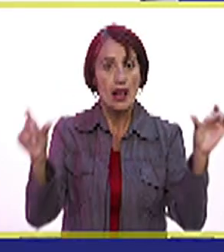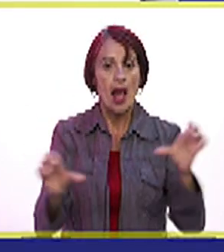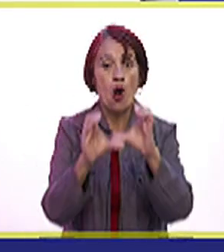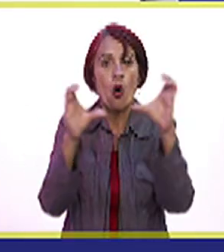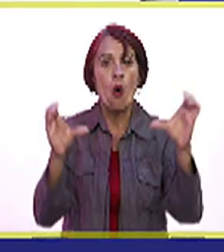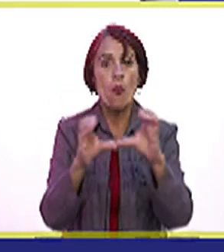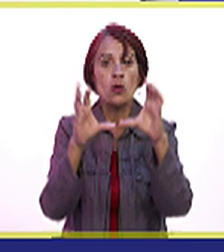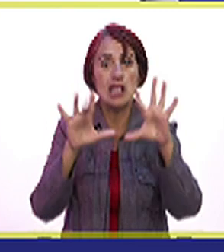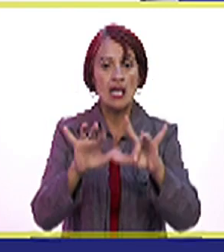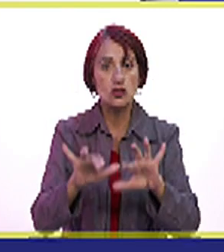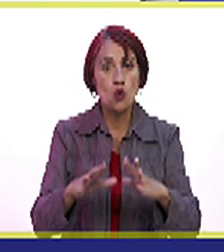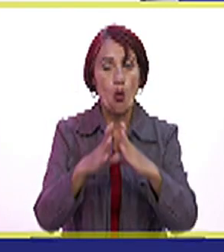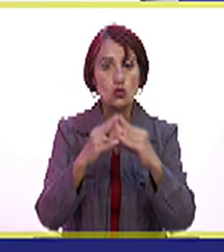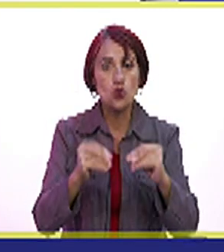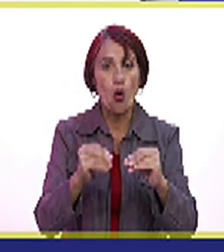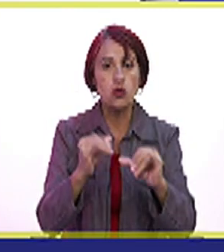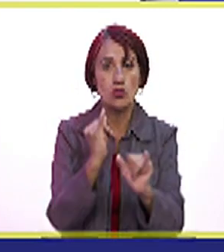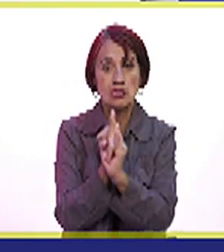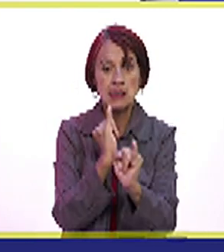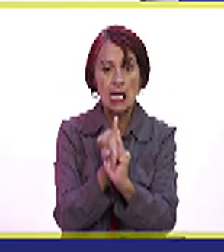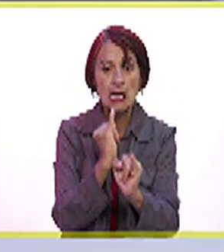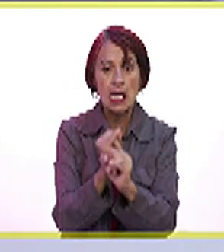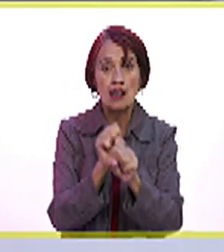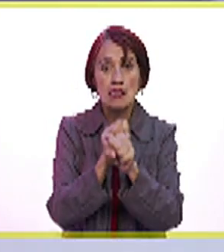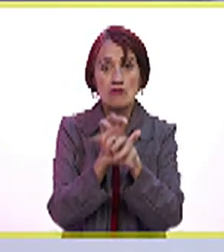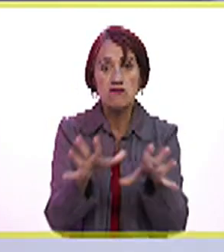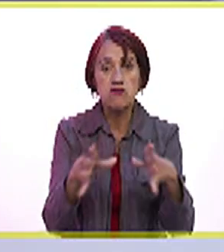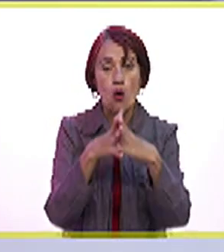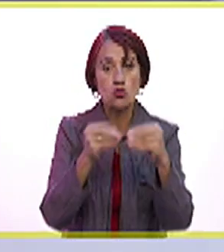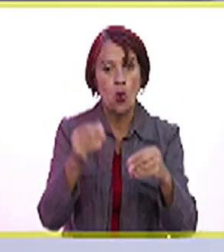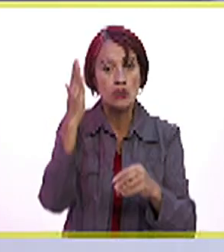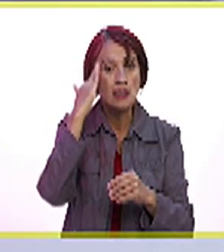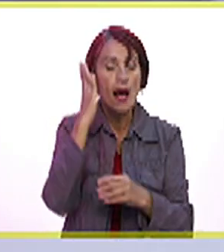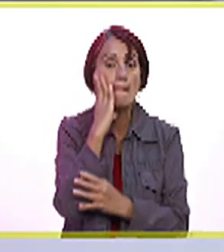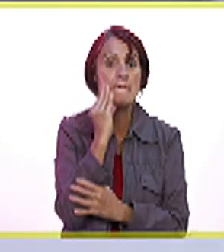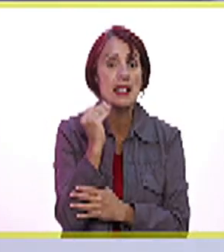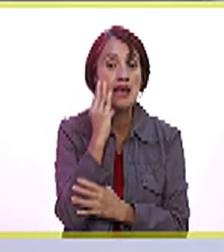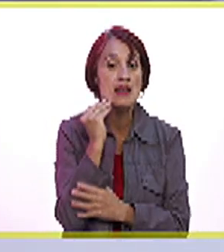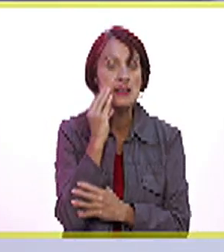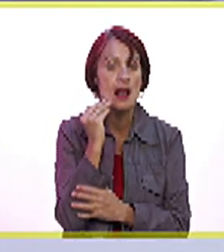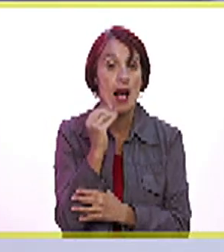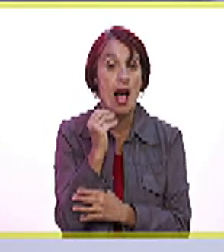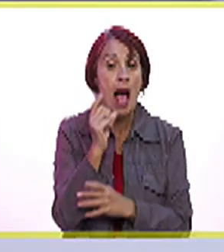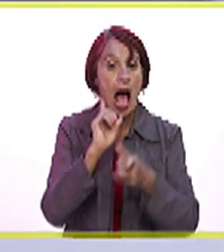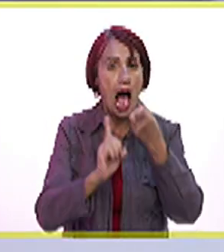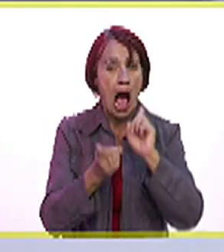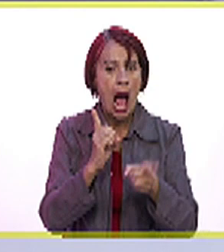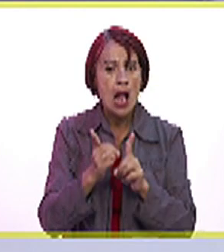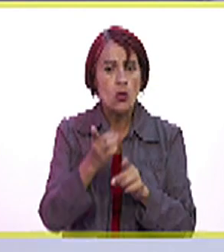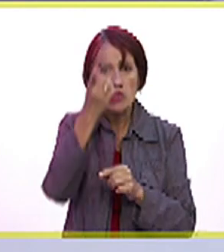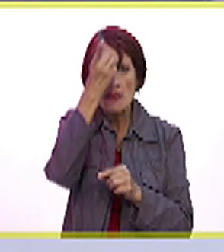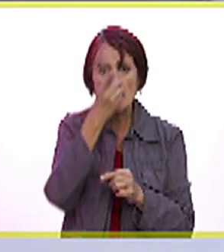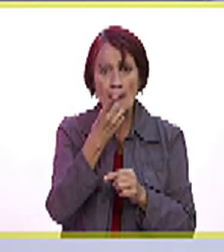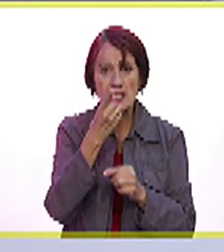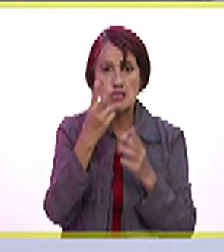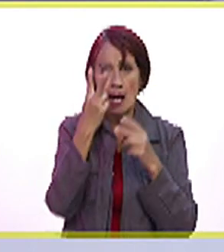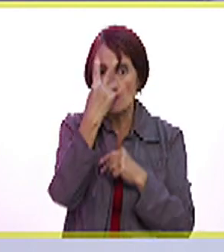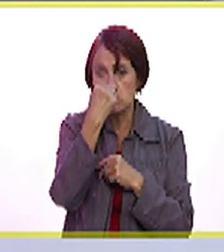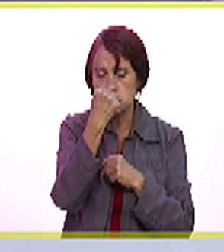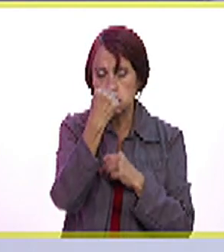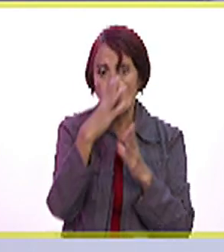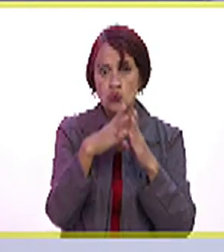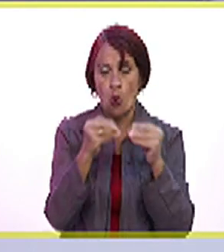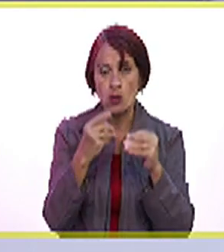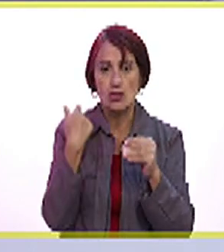redes sociales y en el caso de que haya algún participante con alguna deficiencia visual, el uso de la